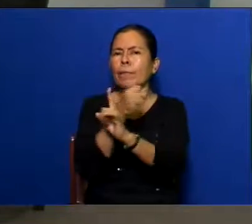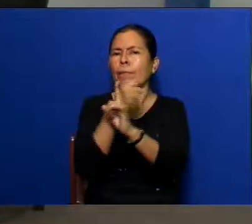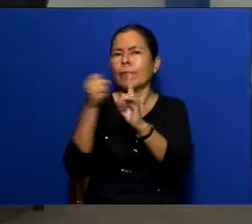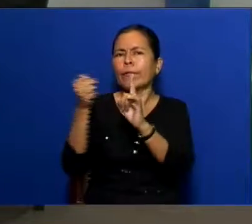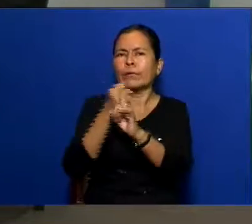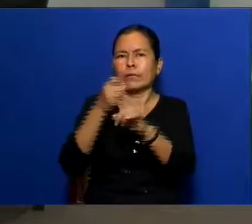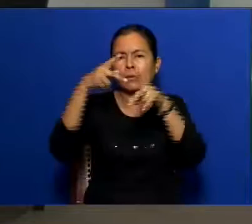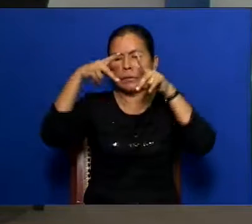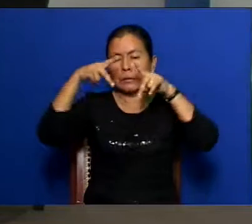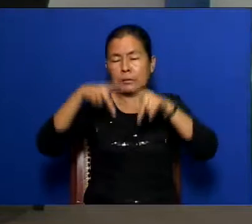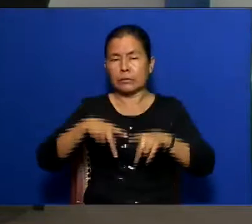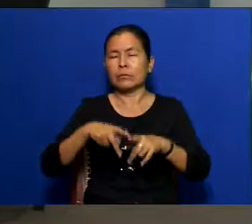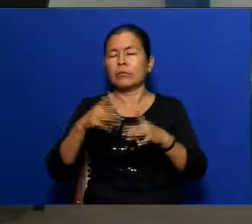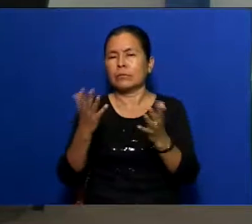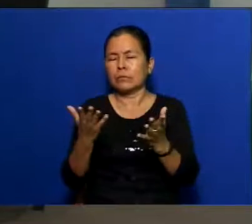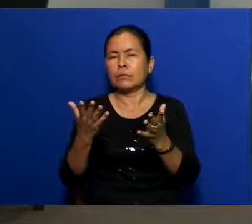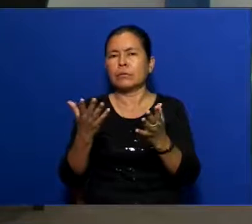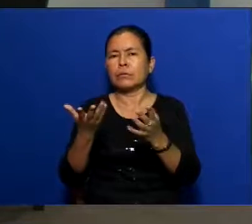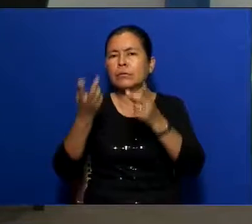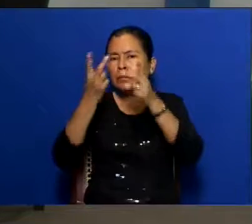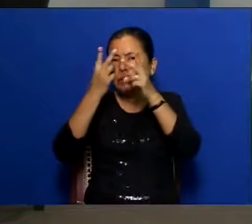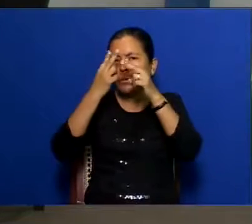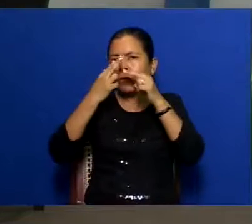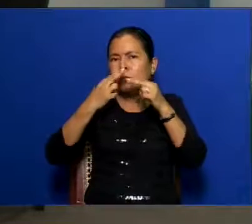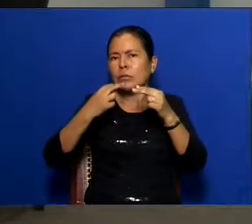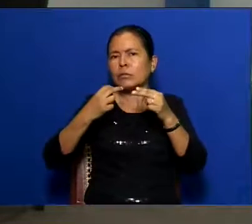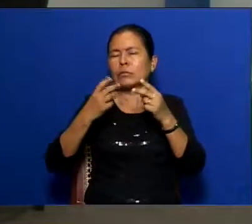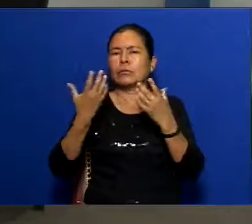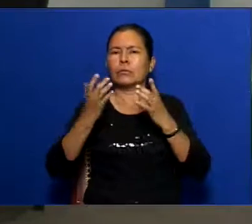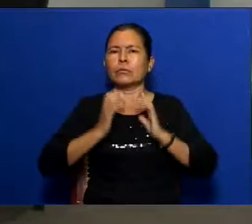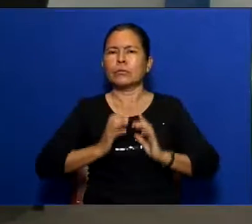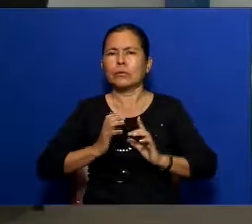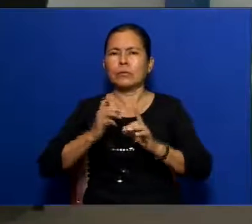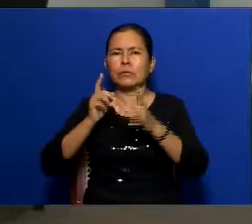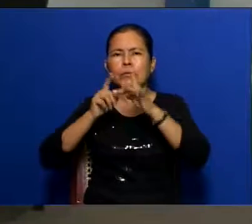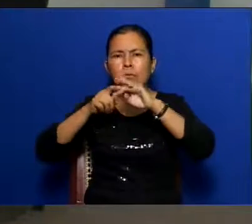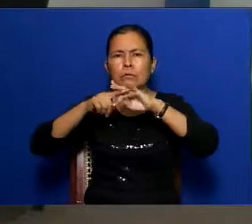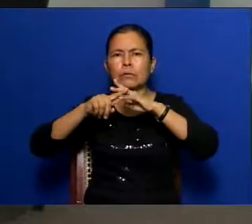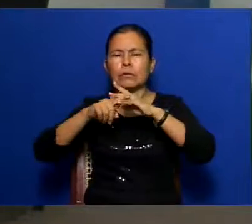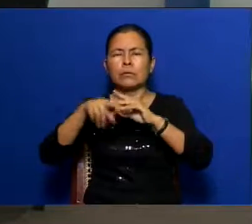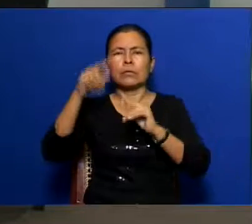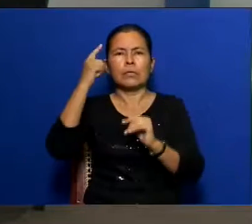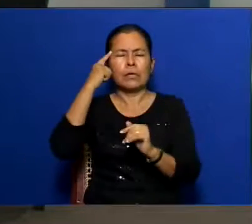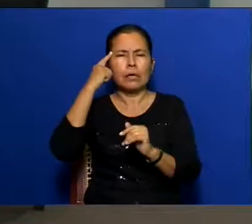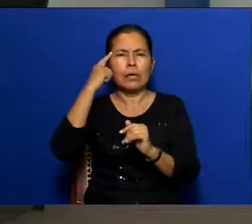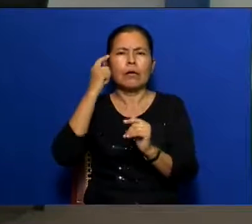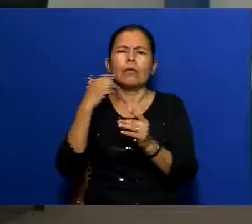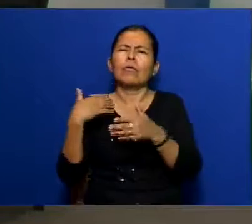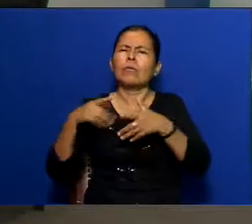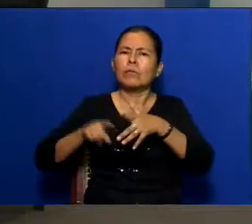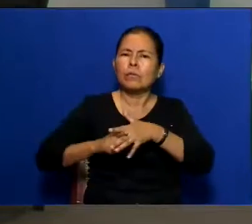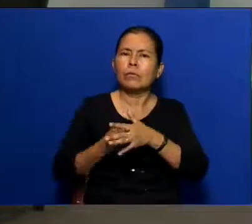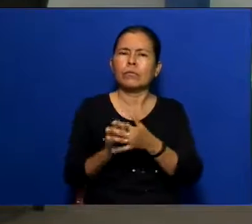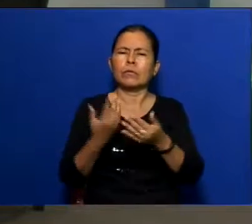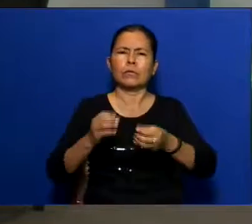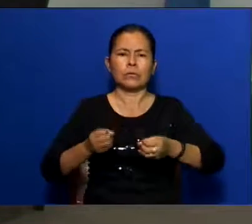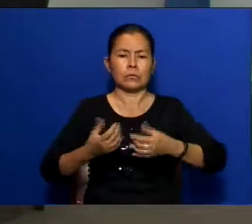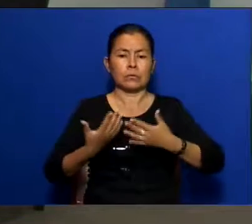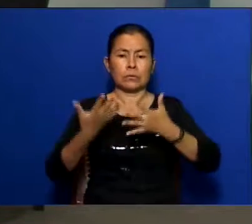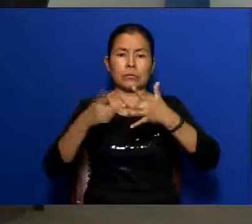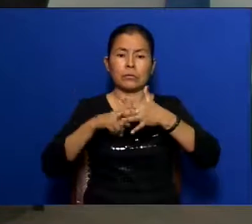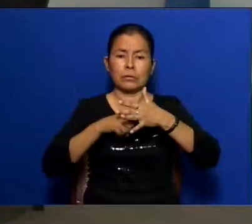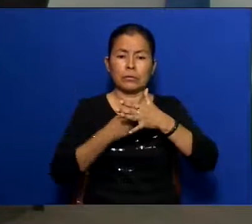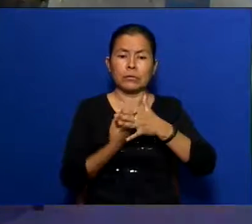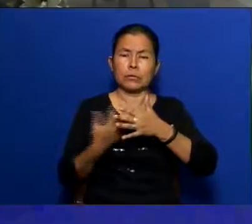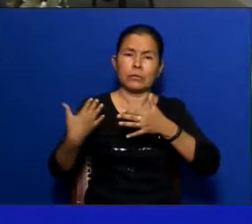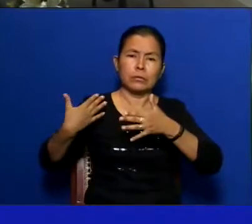están sometidas las personas. De tal manera que esto surgió, este surgimiento